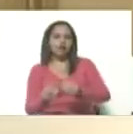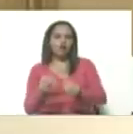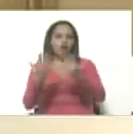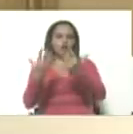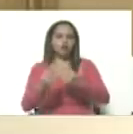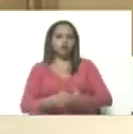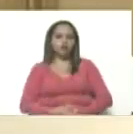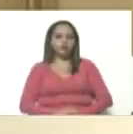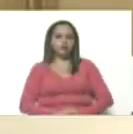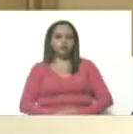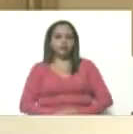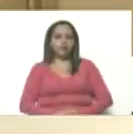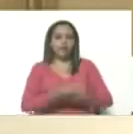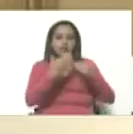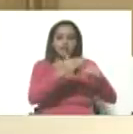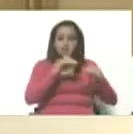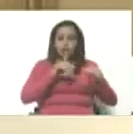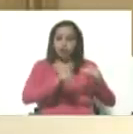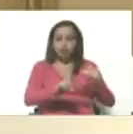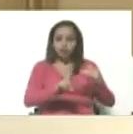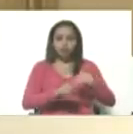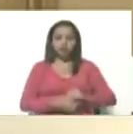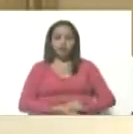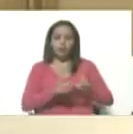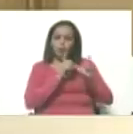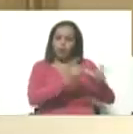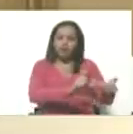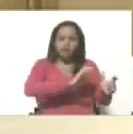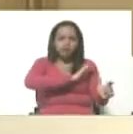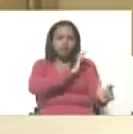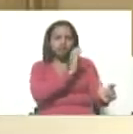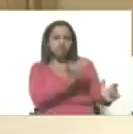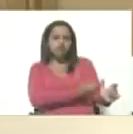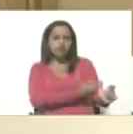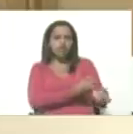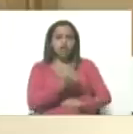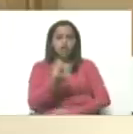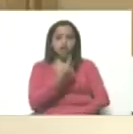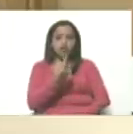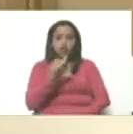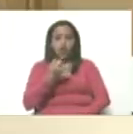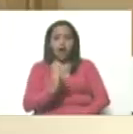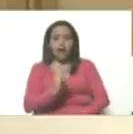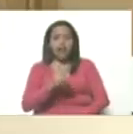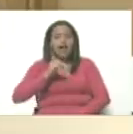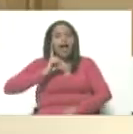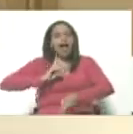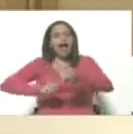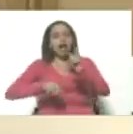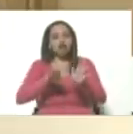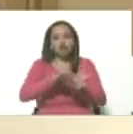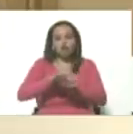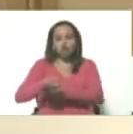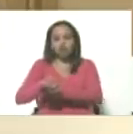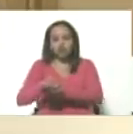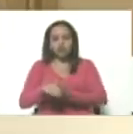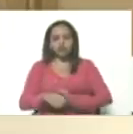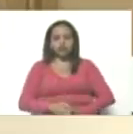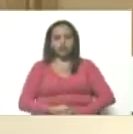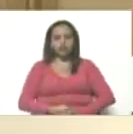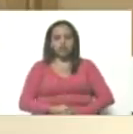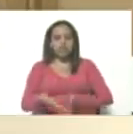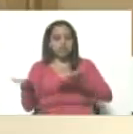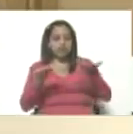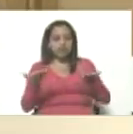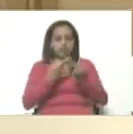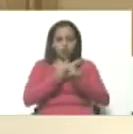crecimiento. En este nivel 1, presidente, la cuarentena es radical. Solamente están excepcionados los sectores de